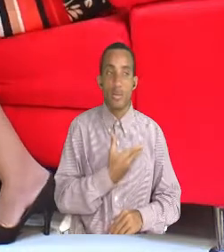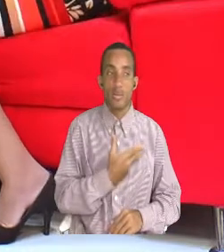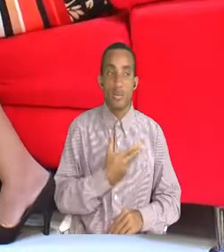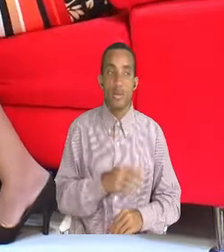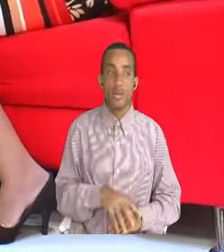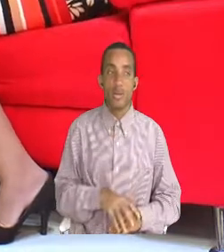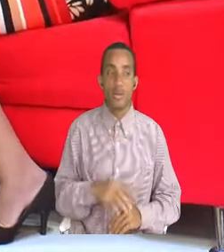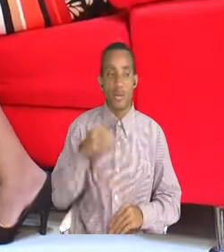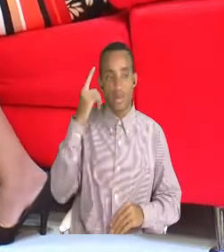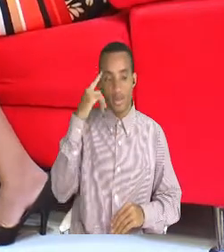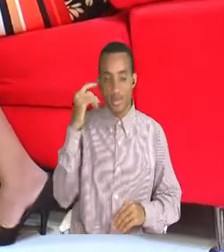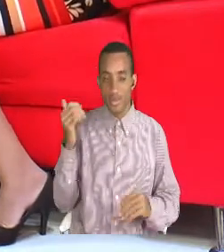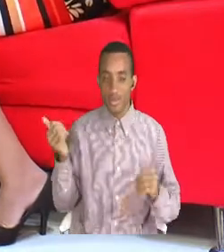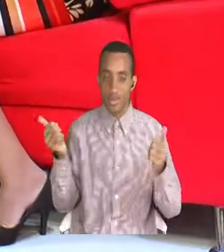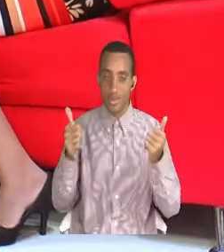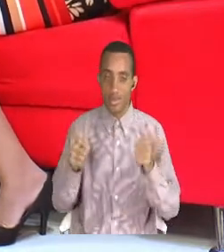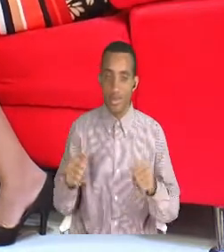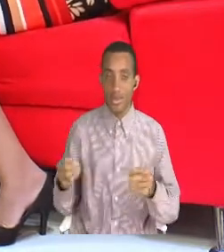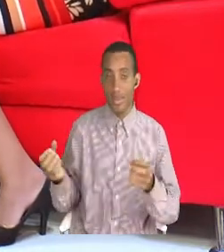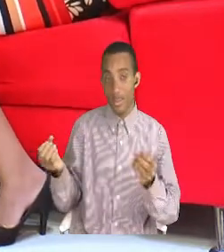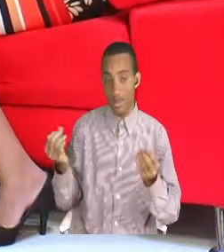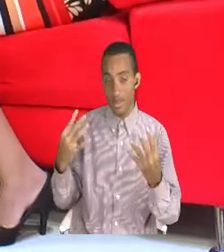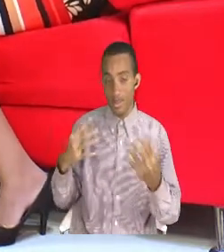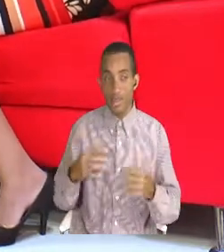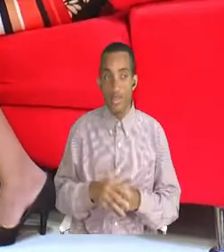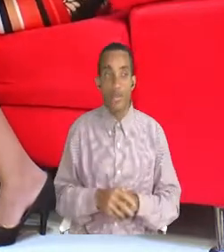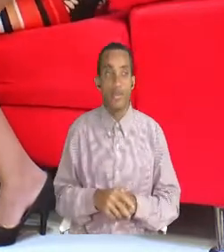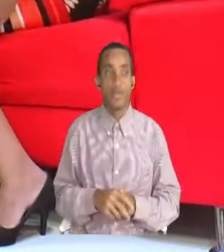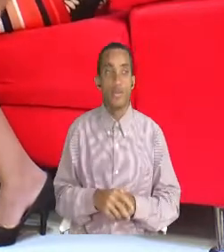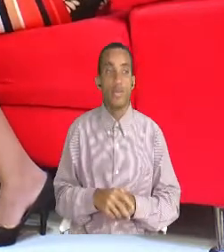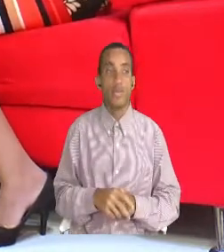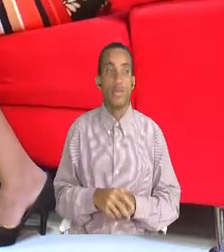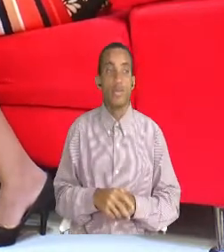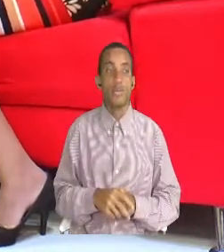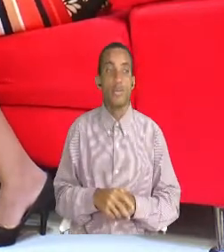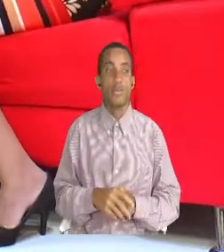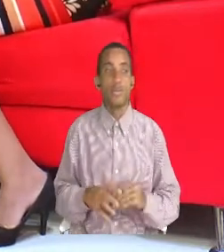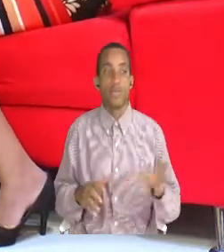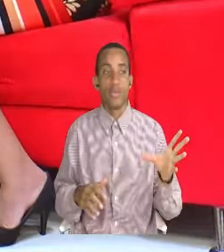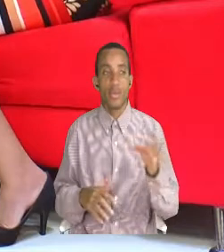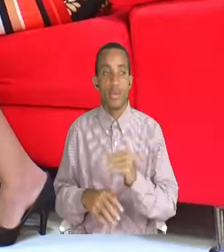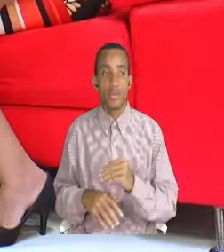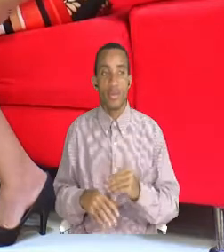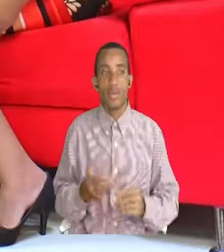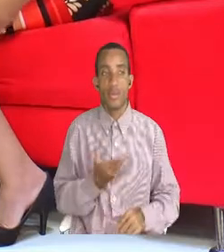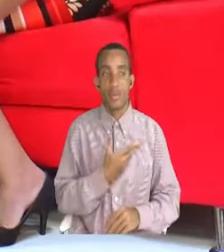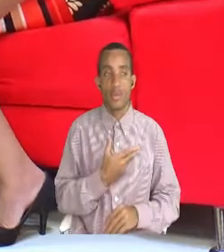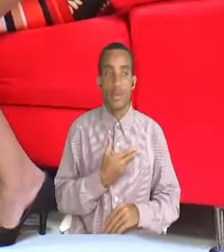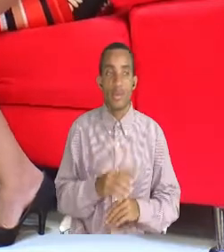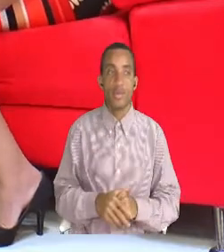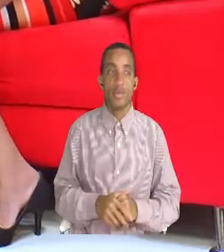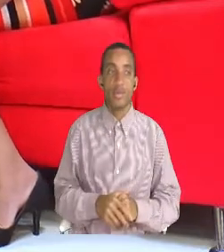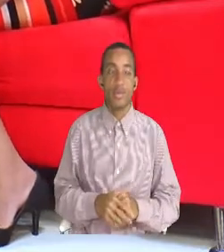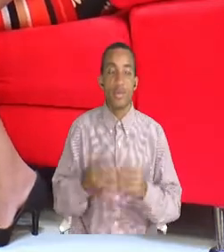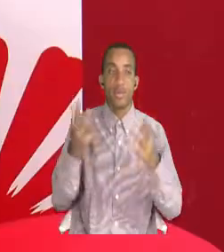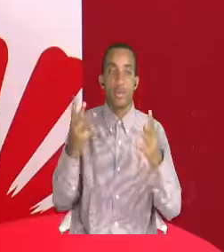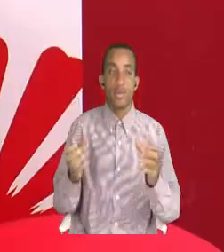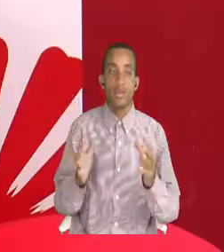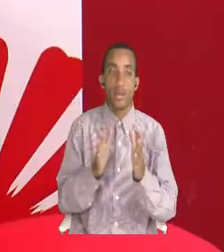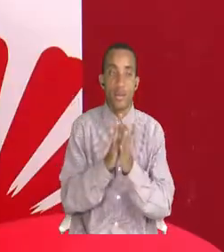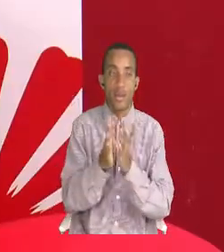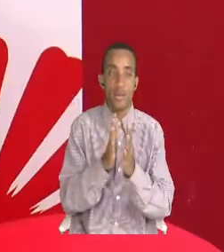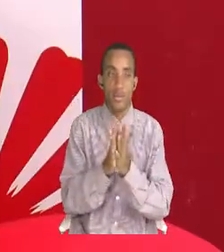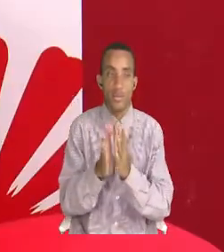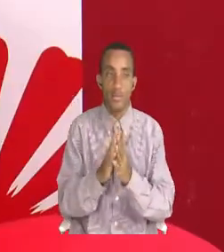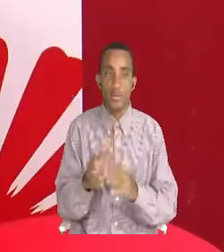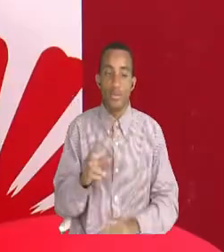yo soy mamacita, me pueden regalar. Claro que sí, claro que sí. Pero mire, para todas las mamacitas también tenemos, ¿no? Claro que sí, claro que sí. Quiero contarles algo, y es que el